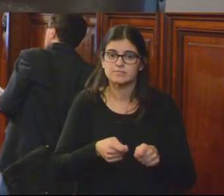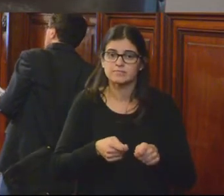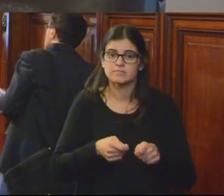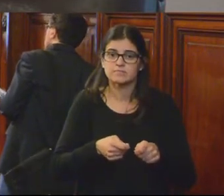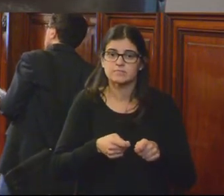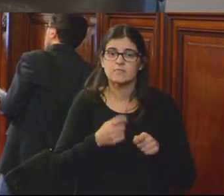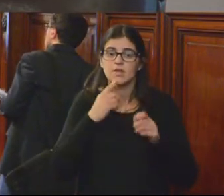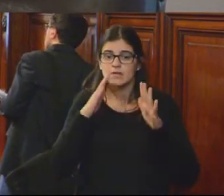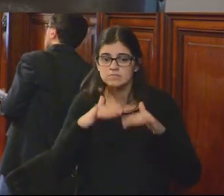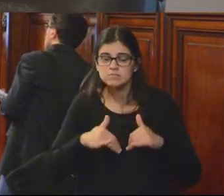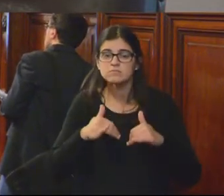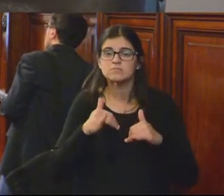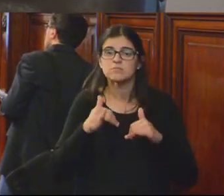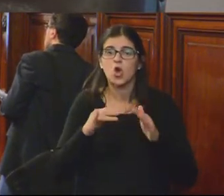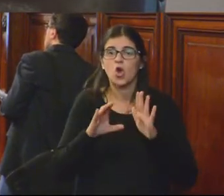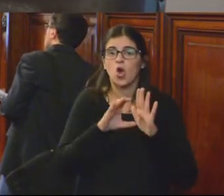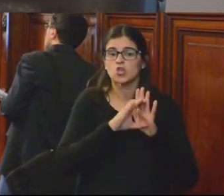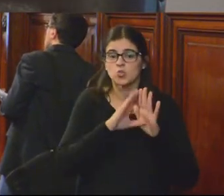competencias constituyentes,